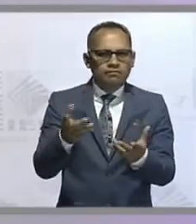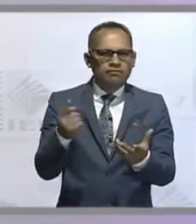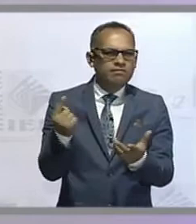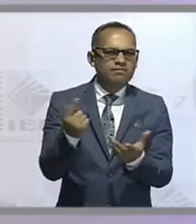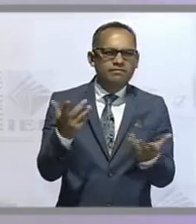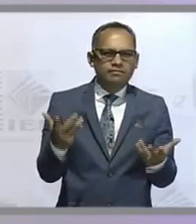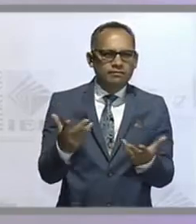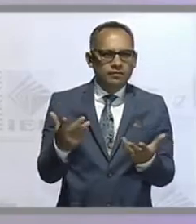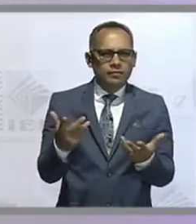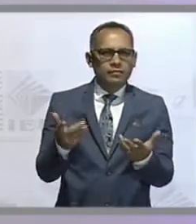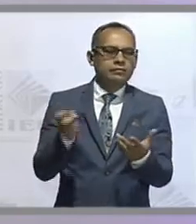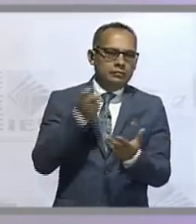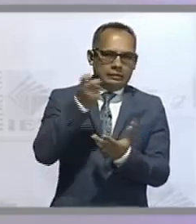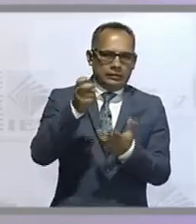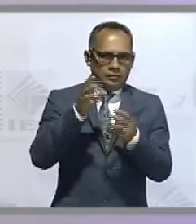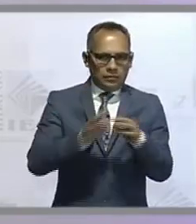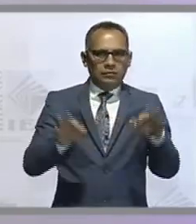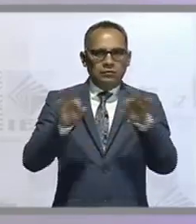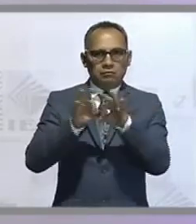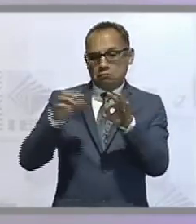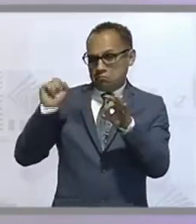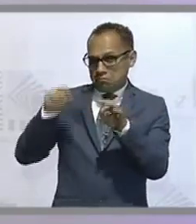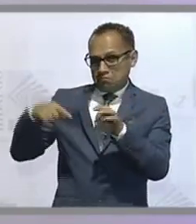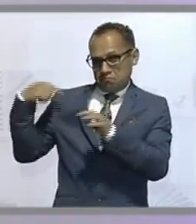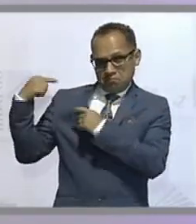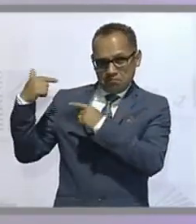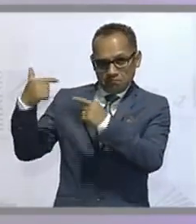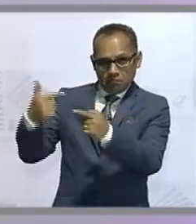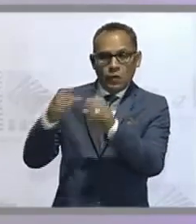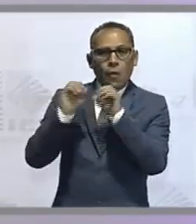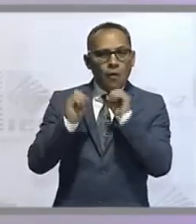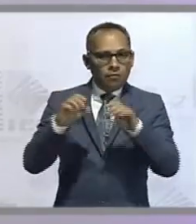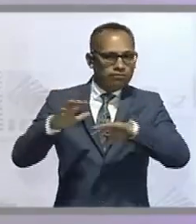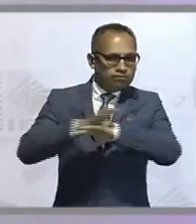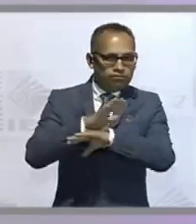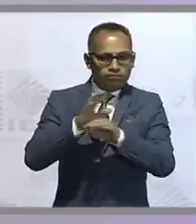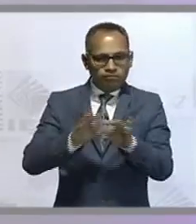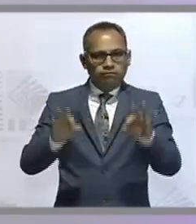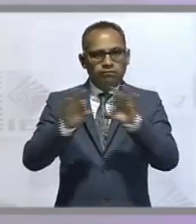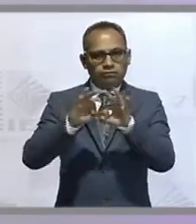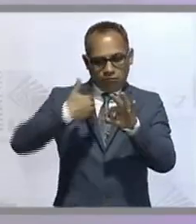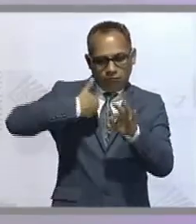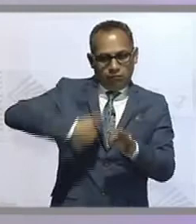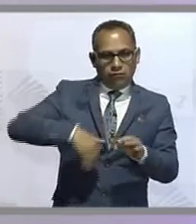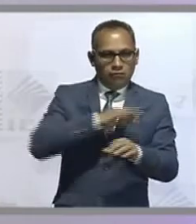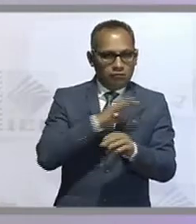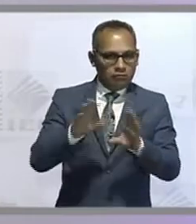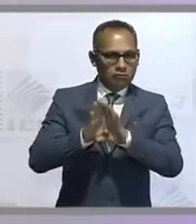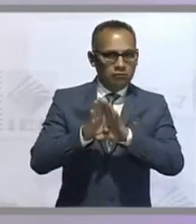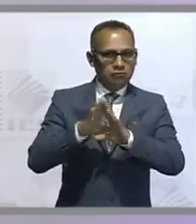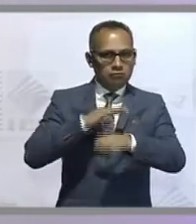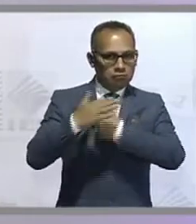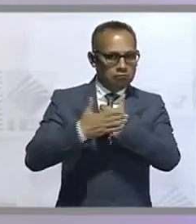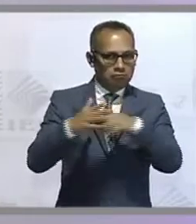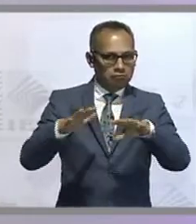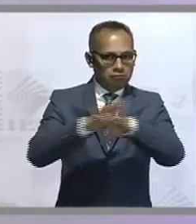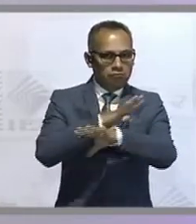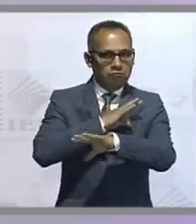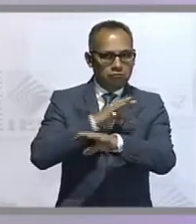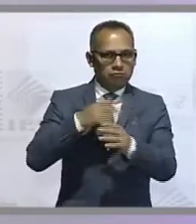y ese es a esa representatividad se los puedo dar yo ciudadano como ustedes del frente por hidalgo